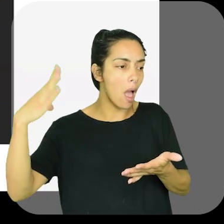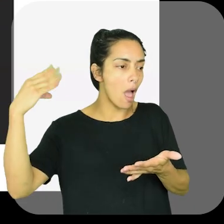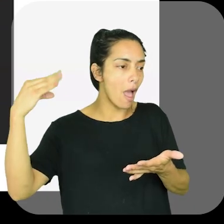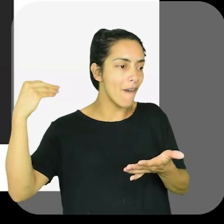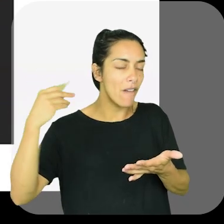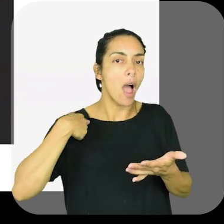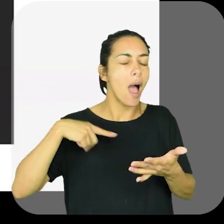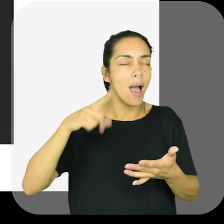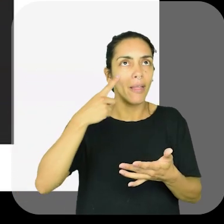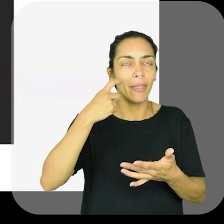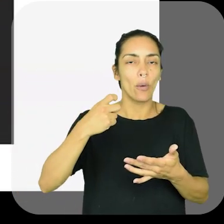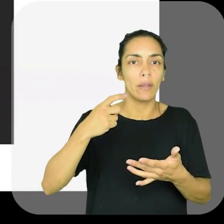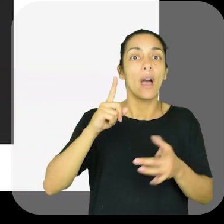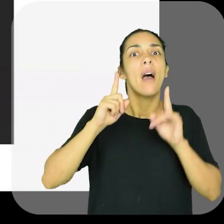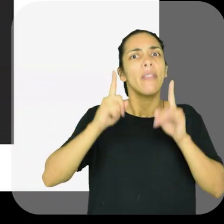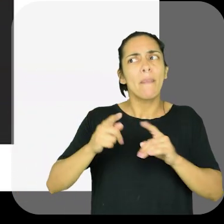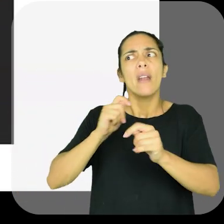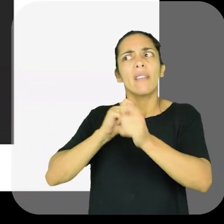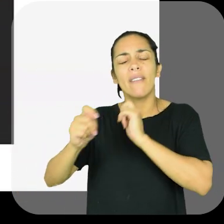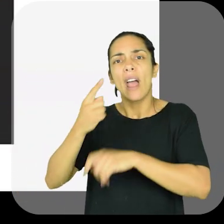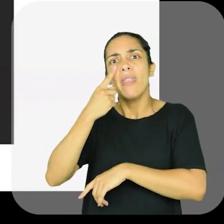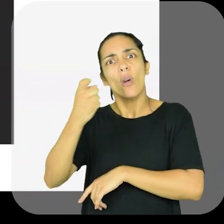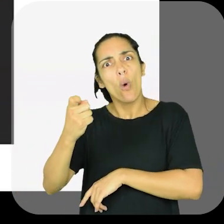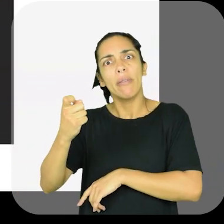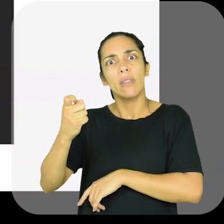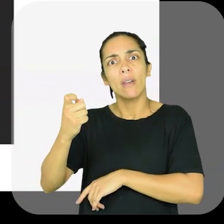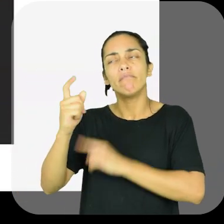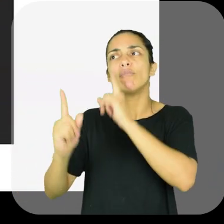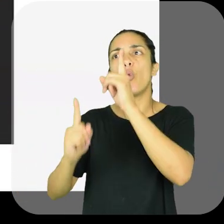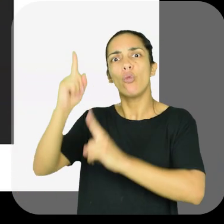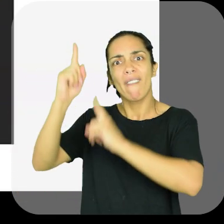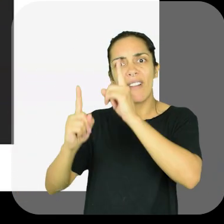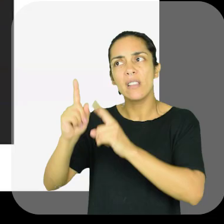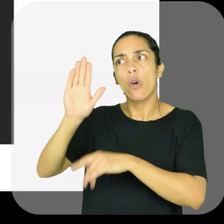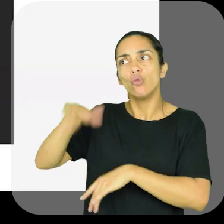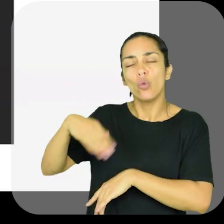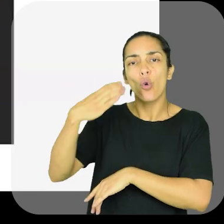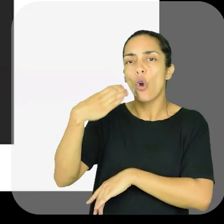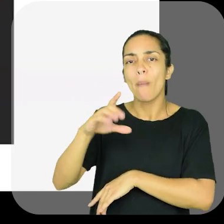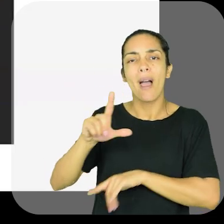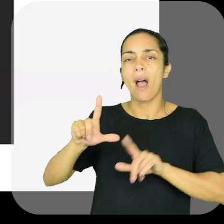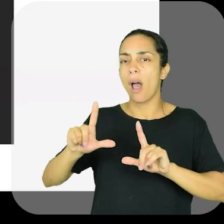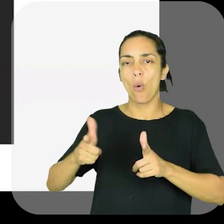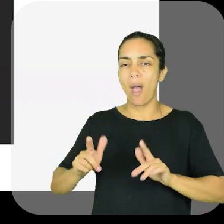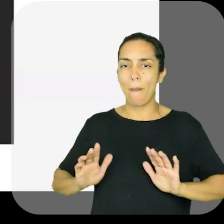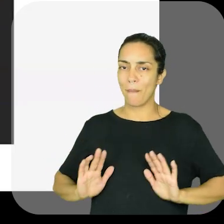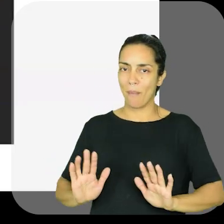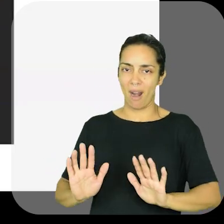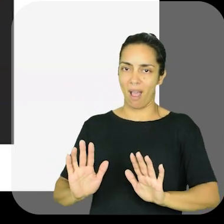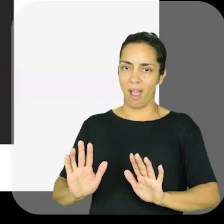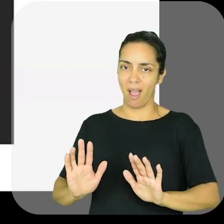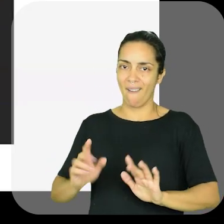entrevistas identifiqué que las universidades de mi país, de Colombia, no están del todo preparadas para formar músicos